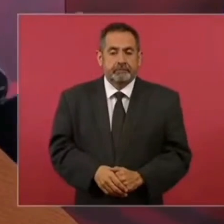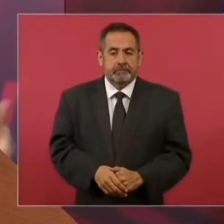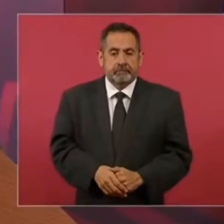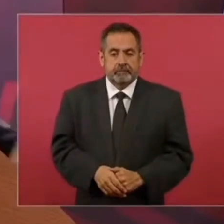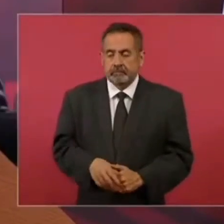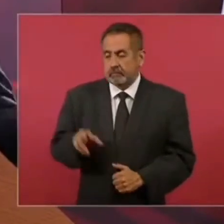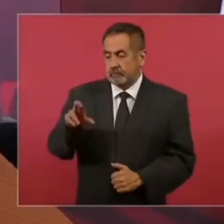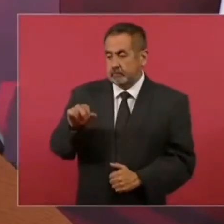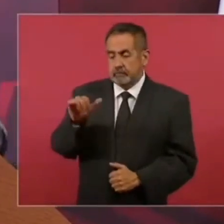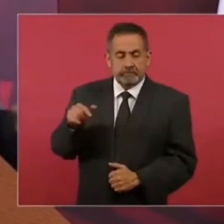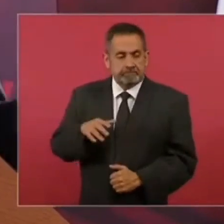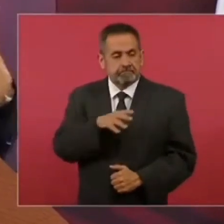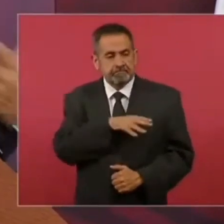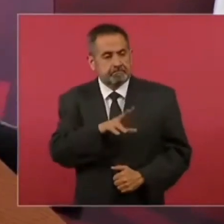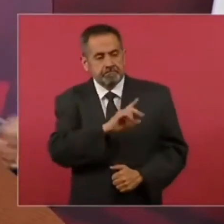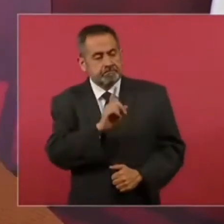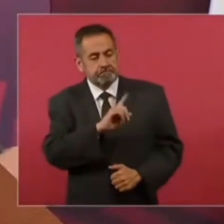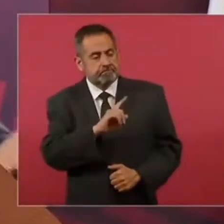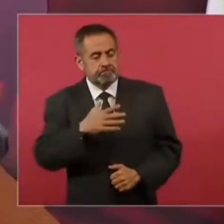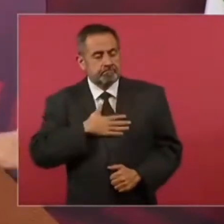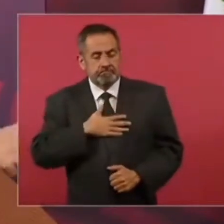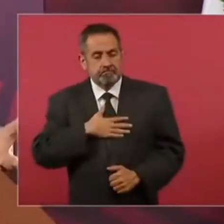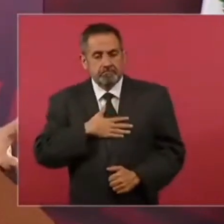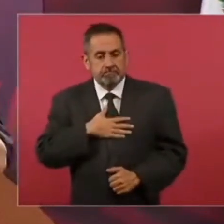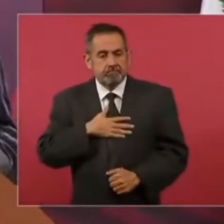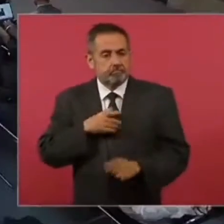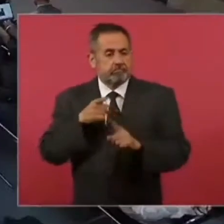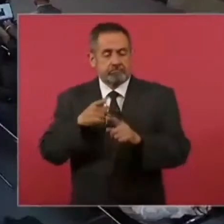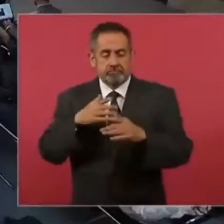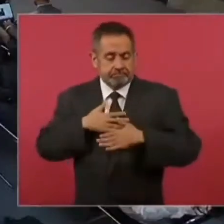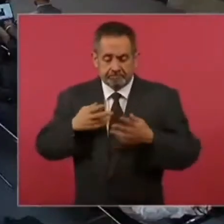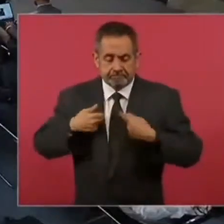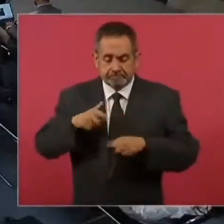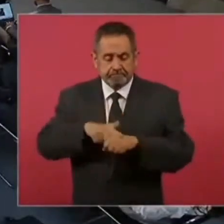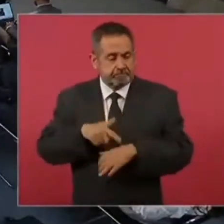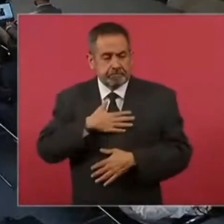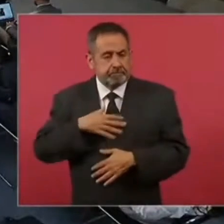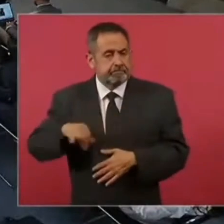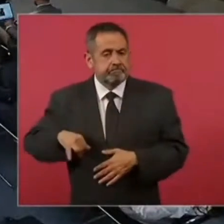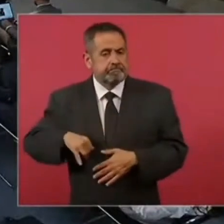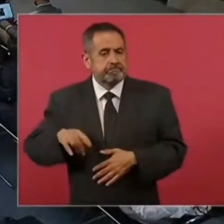Rosa Isela le contestó, no, si es que no es un asunto mío,